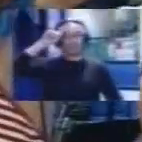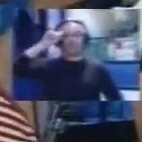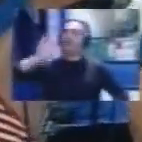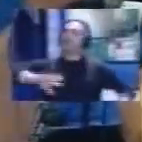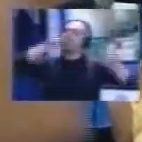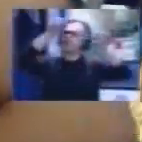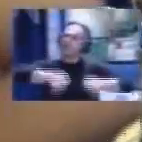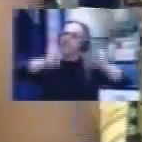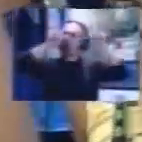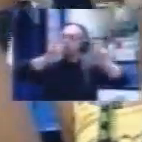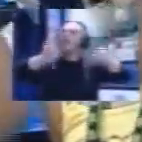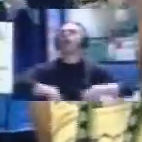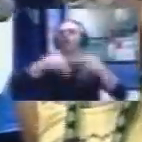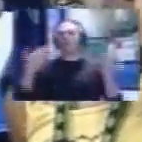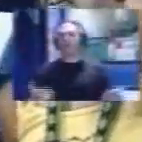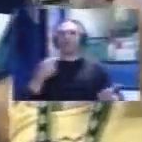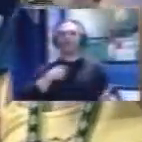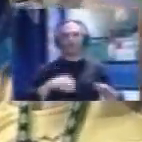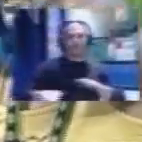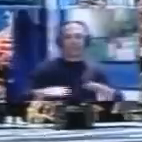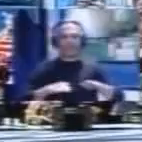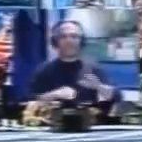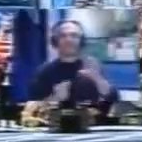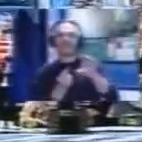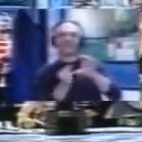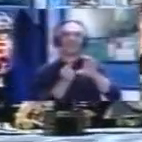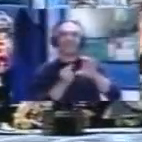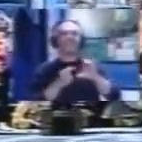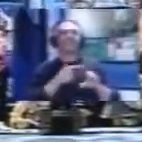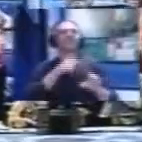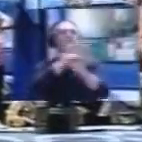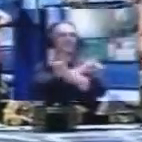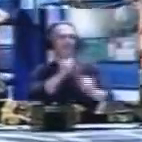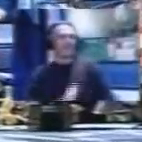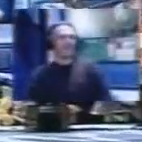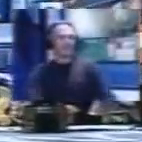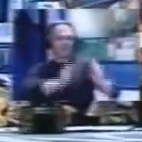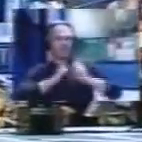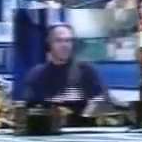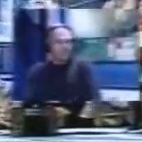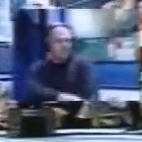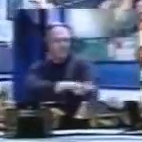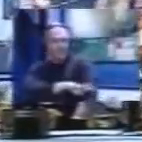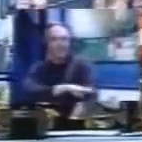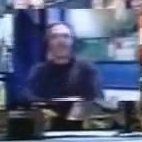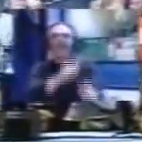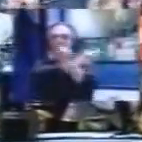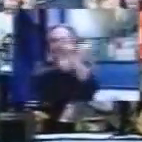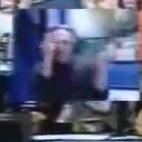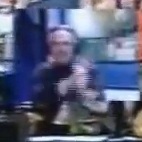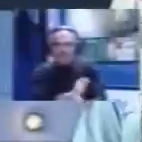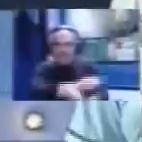estamos muy seguros, que al movernos nos da la felicidad. Nos da una gran